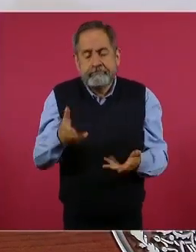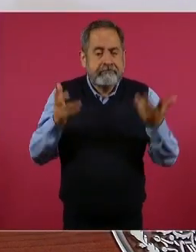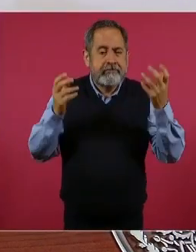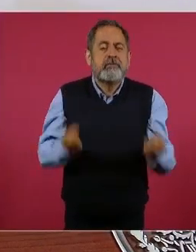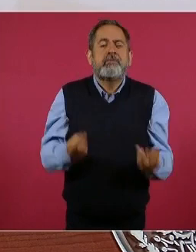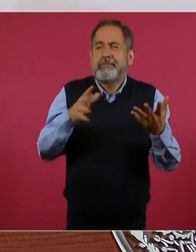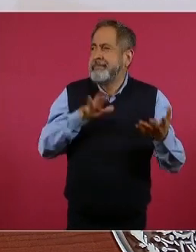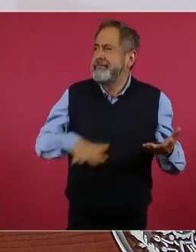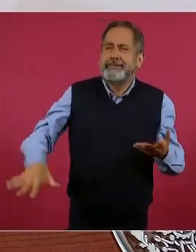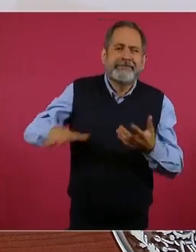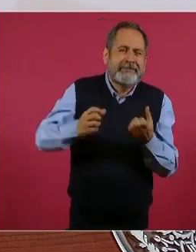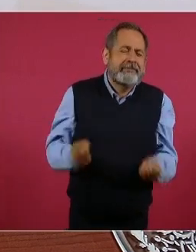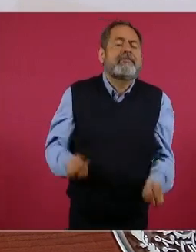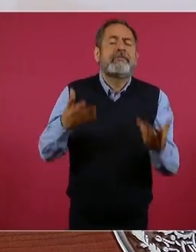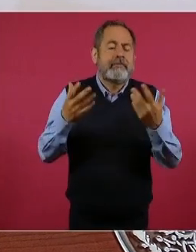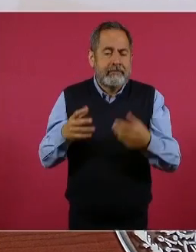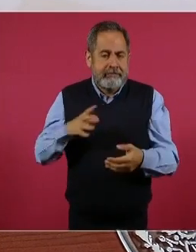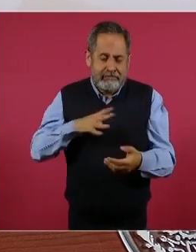¿Cuántas hay?